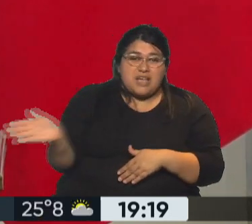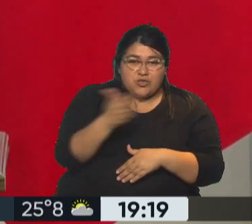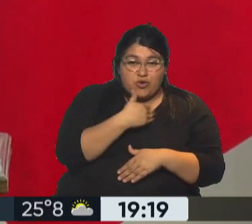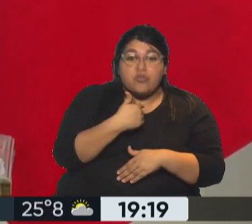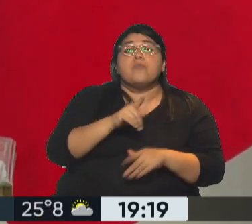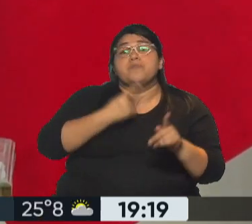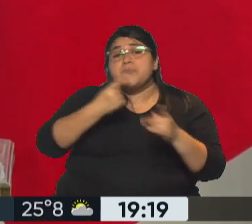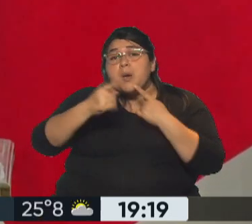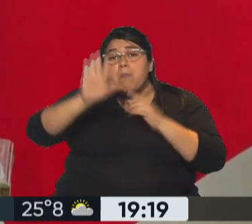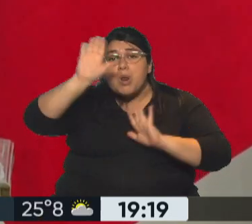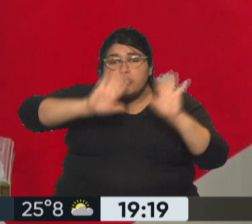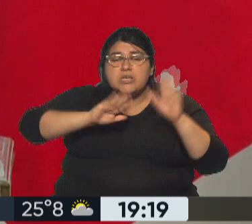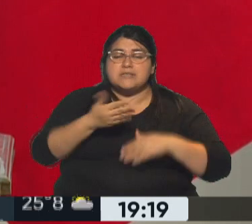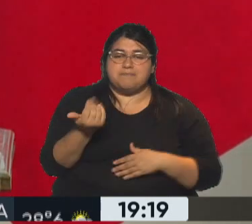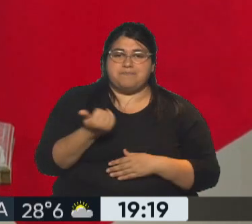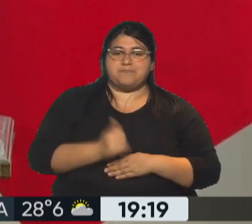preguntas.